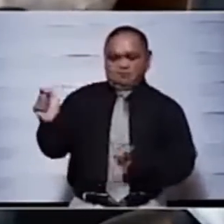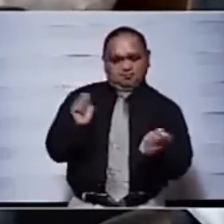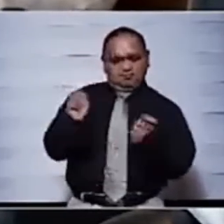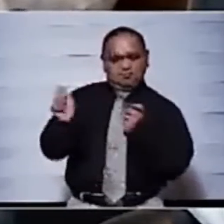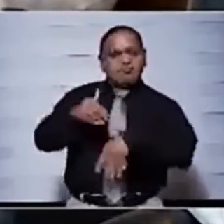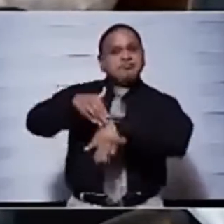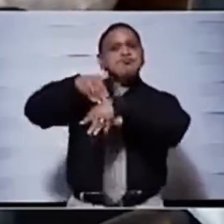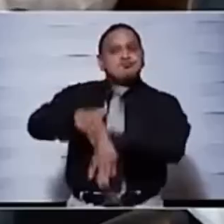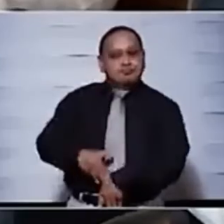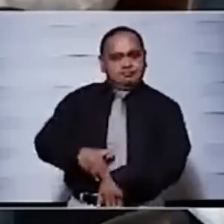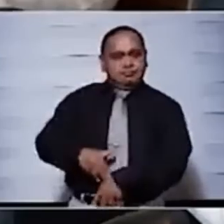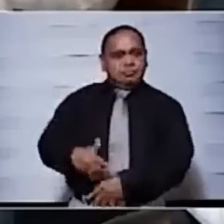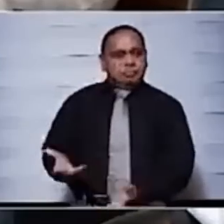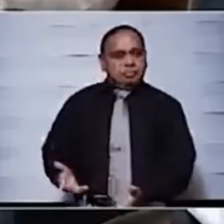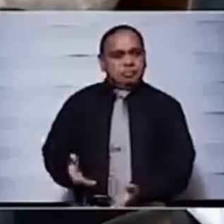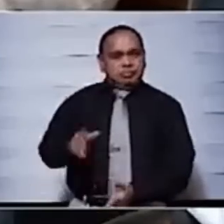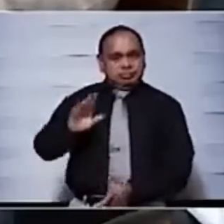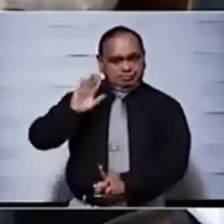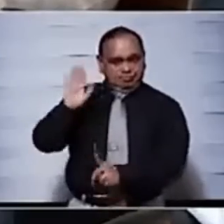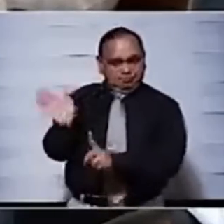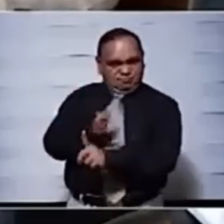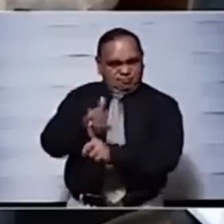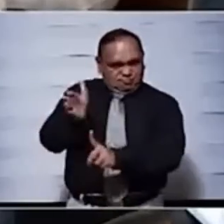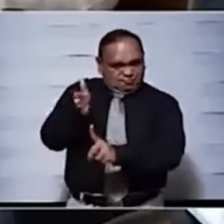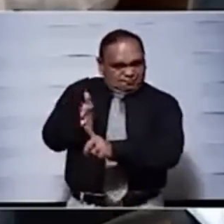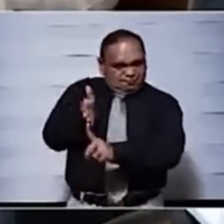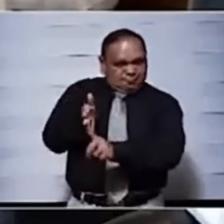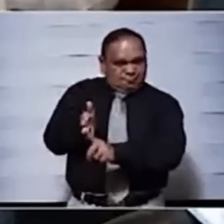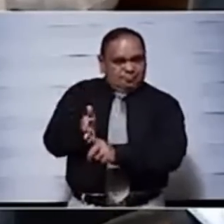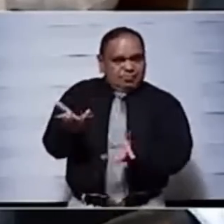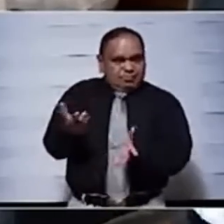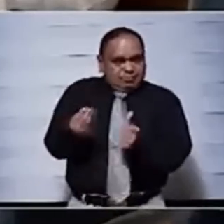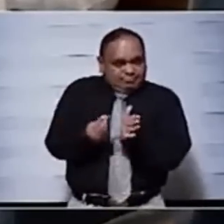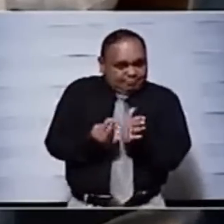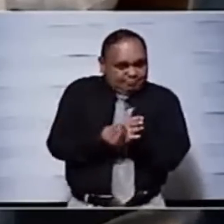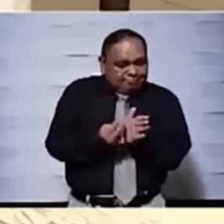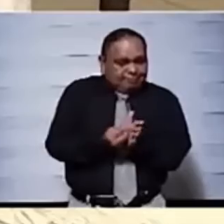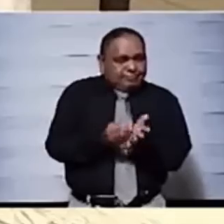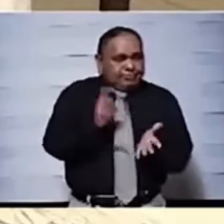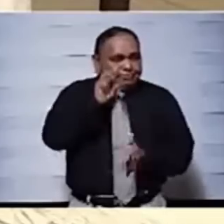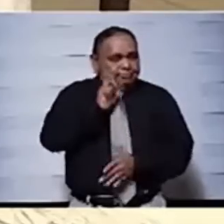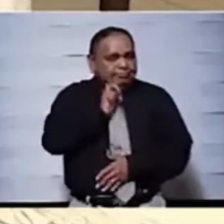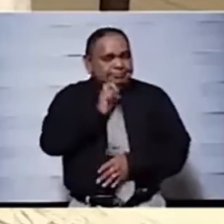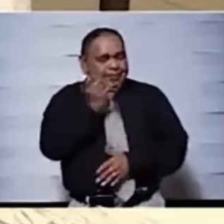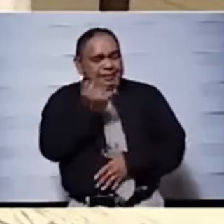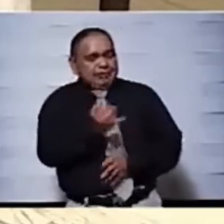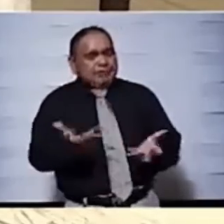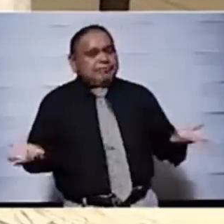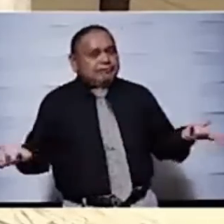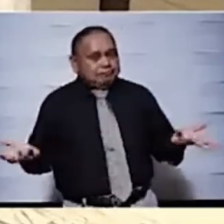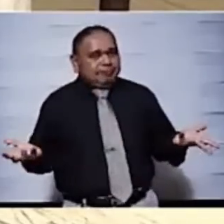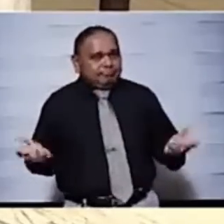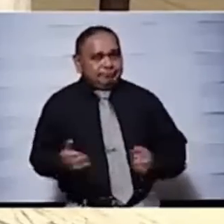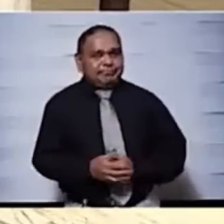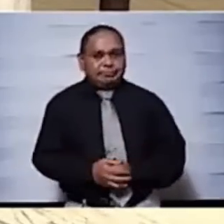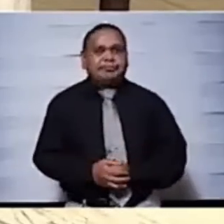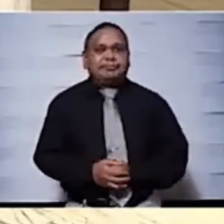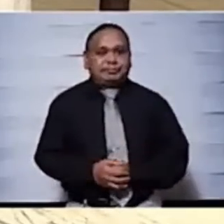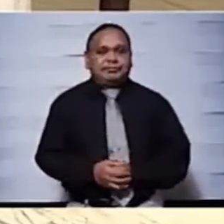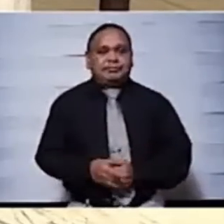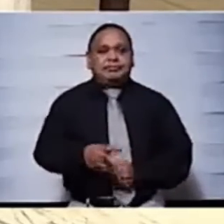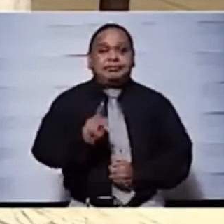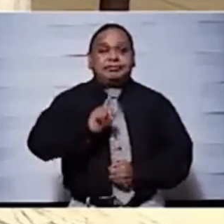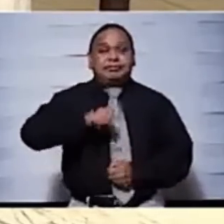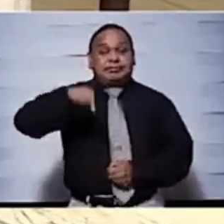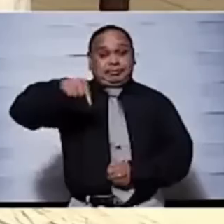lo peor, chantajeada por cuestiones íntimas, ¿no? Claro, lamentable. Totalmente. Sí, mira, y sin lugar a dudas el movimiento de las mujeres es un movimiento